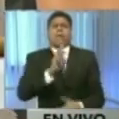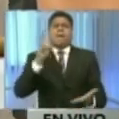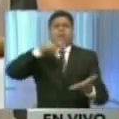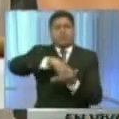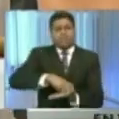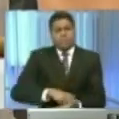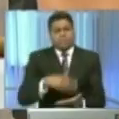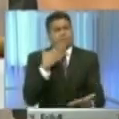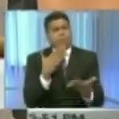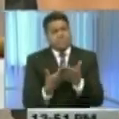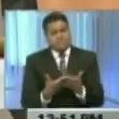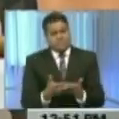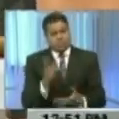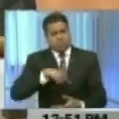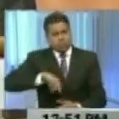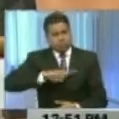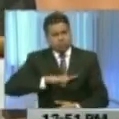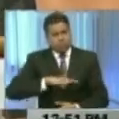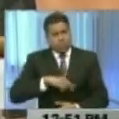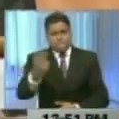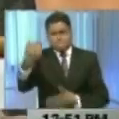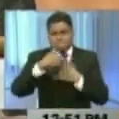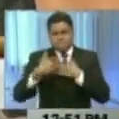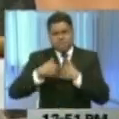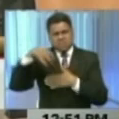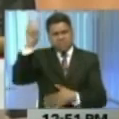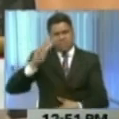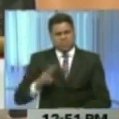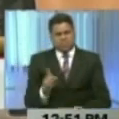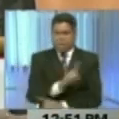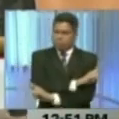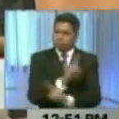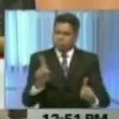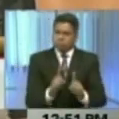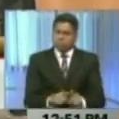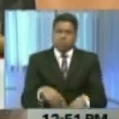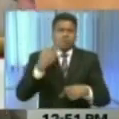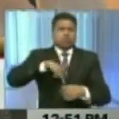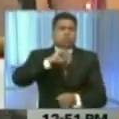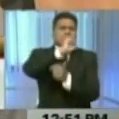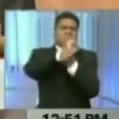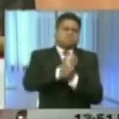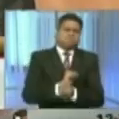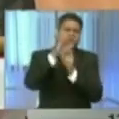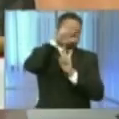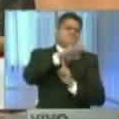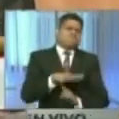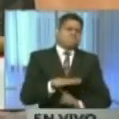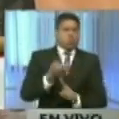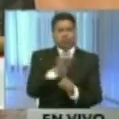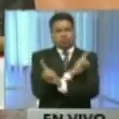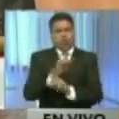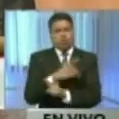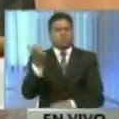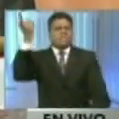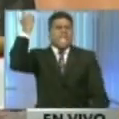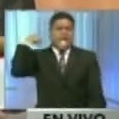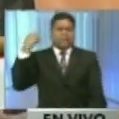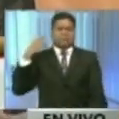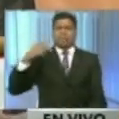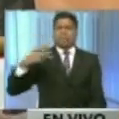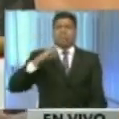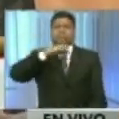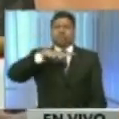no le estamos pidiendo la intervención de nuestra patria. No nos sometemos a ningún tipo de yugo, ni en la época de la colonia, ni en la